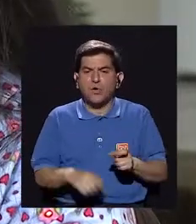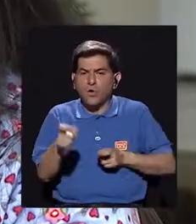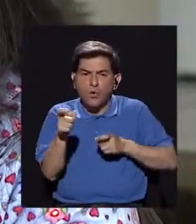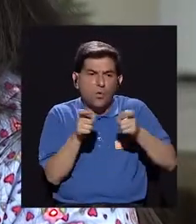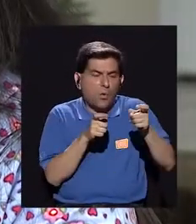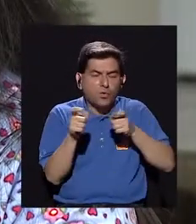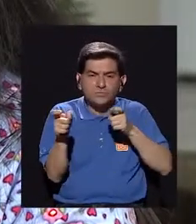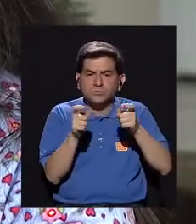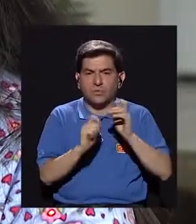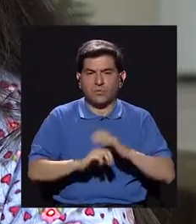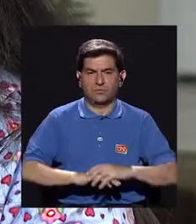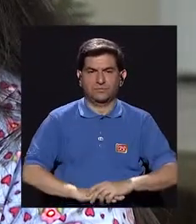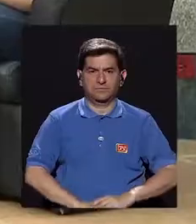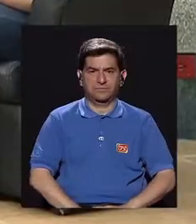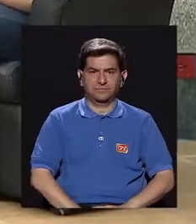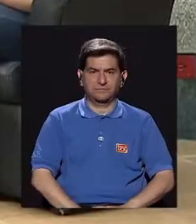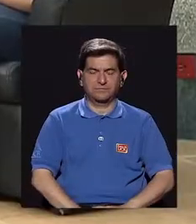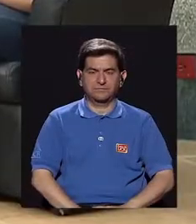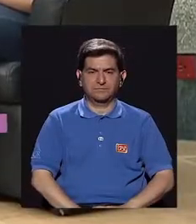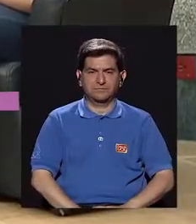control.